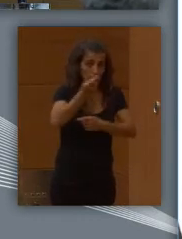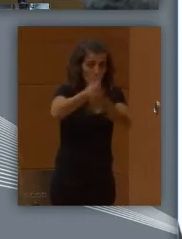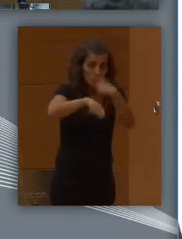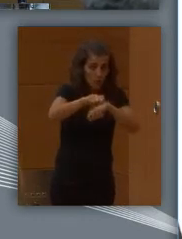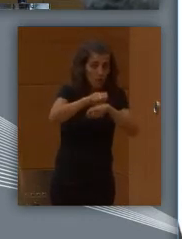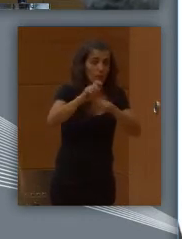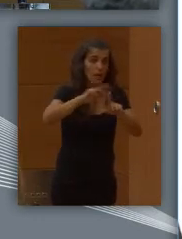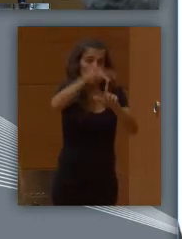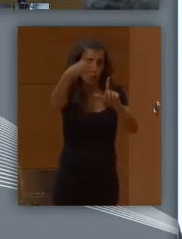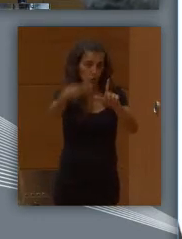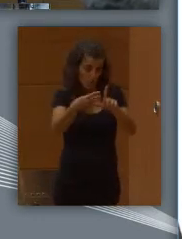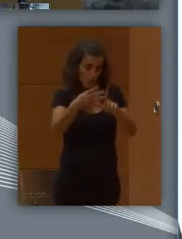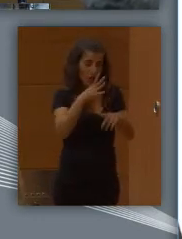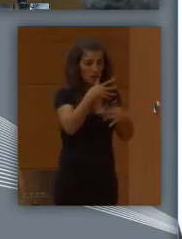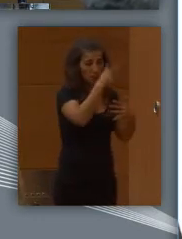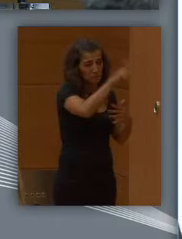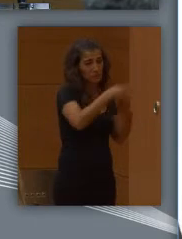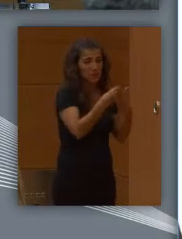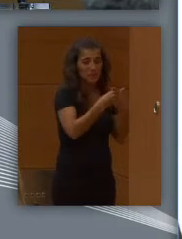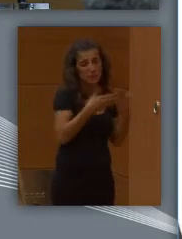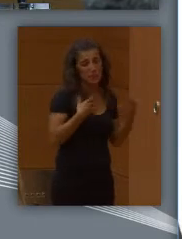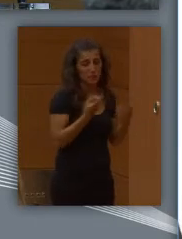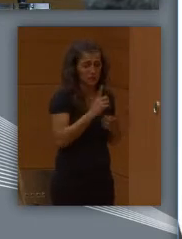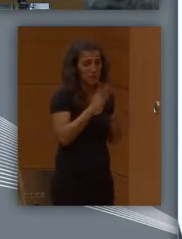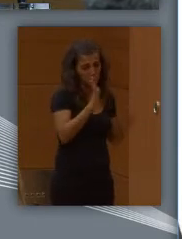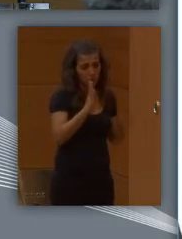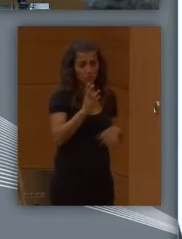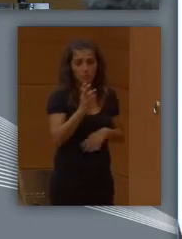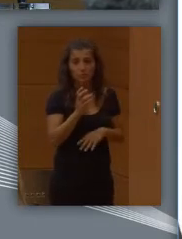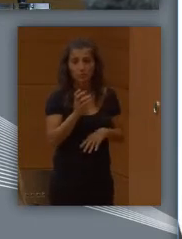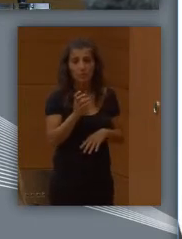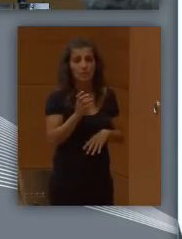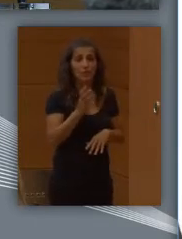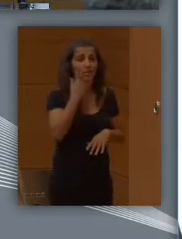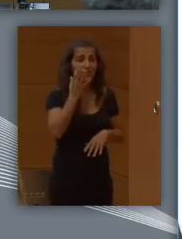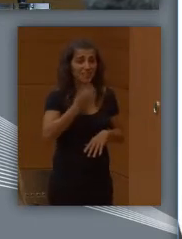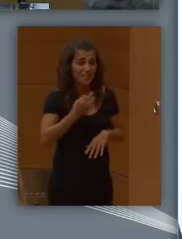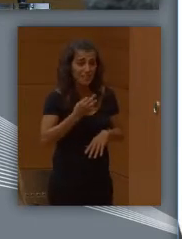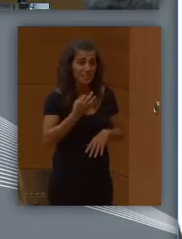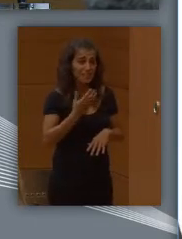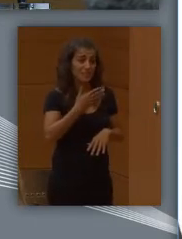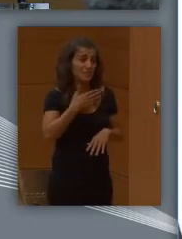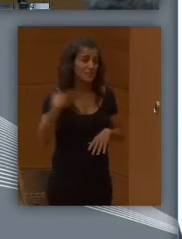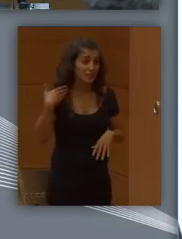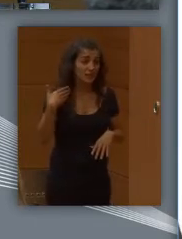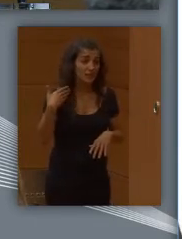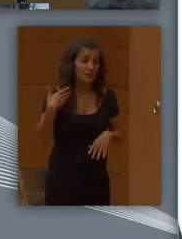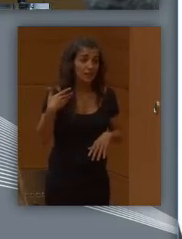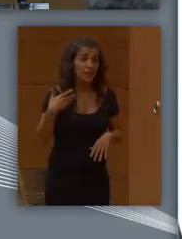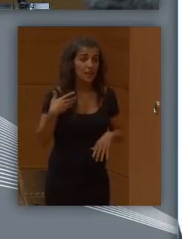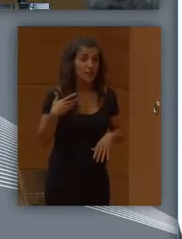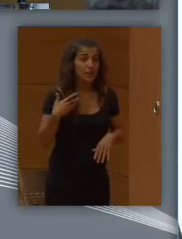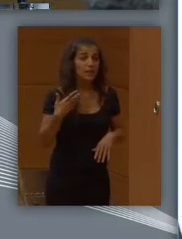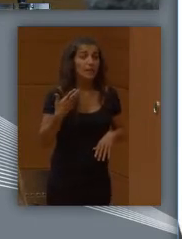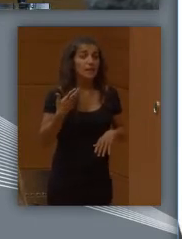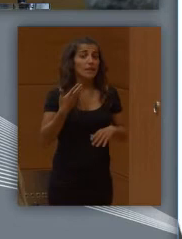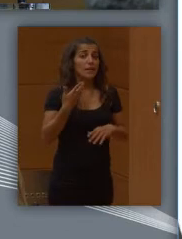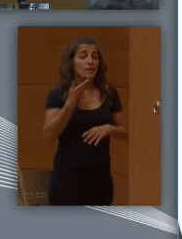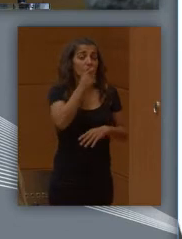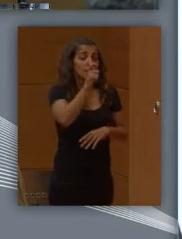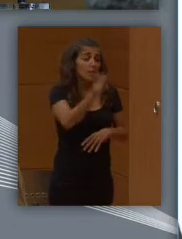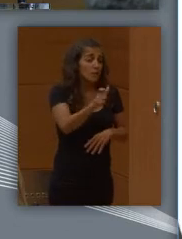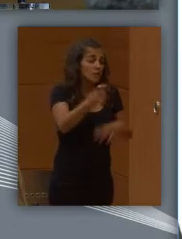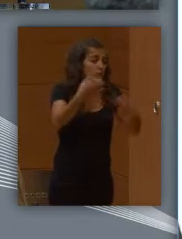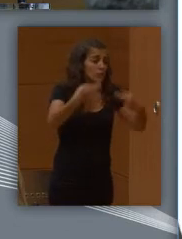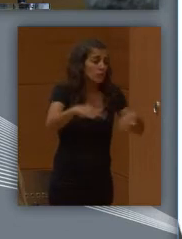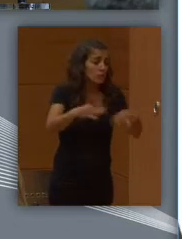clientes no quieren eso. Bueno, aparte de eso, mejor dicho, lo que quieren hablar es en términos de apps. Es decir,